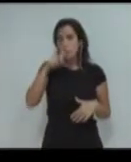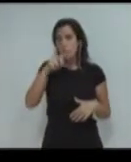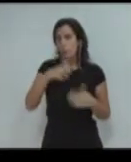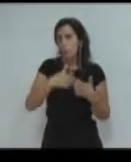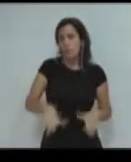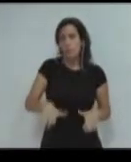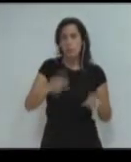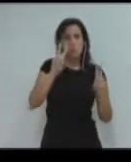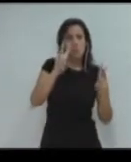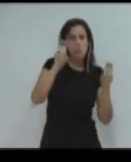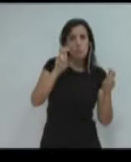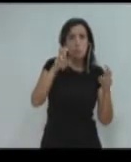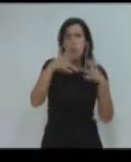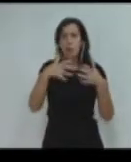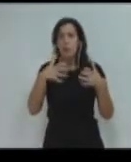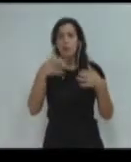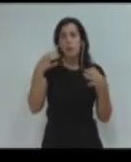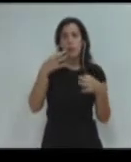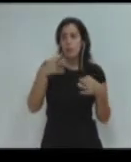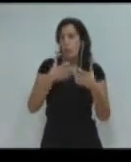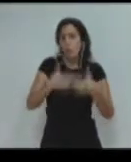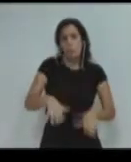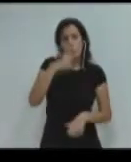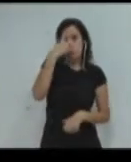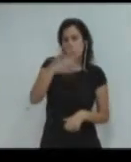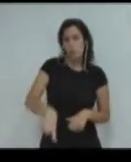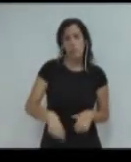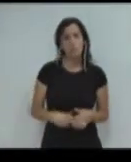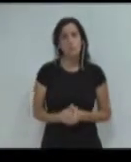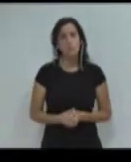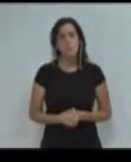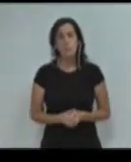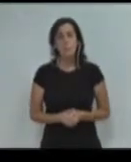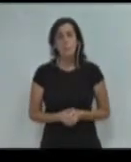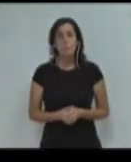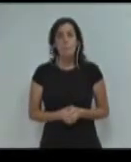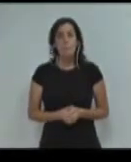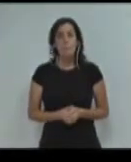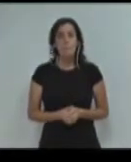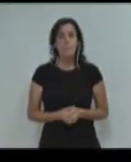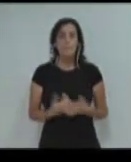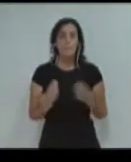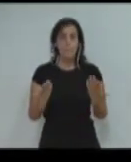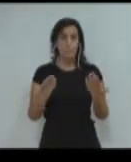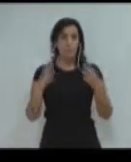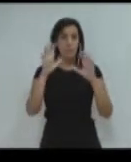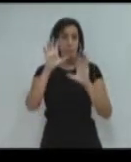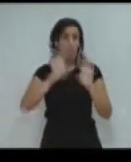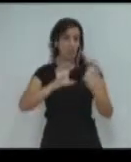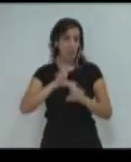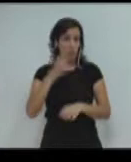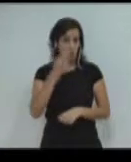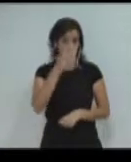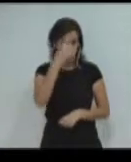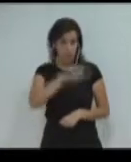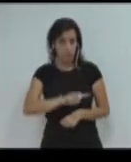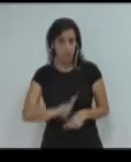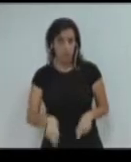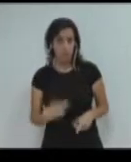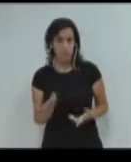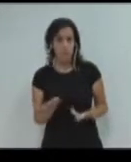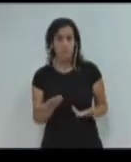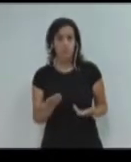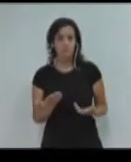es un párrafo o si es un pie de página, lo que sea. que eso un maquetador lo tiene que tener igual. Es decir, que